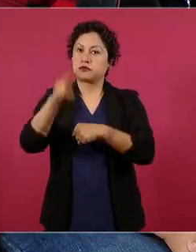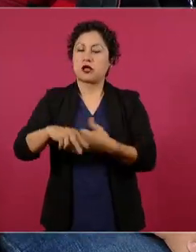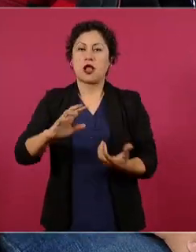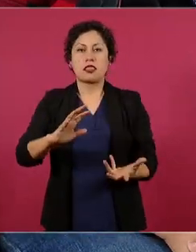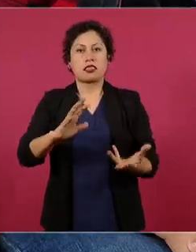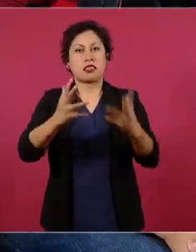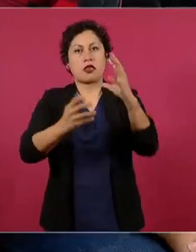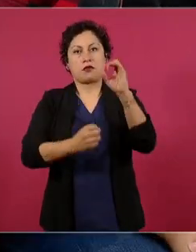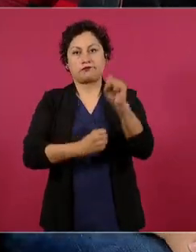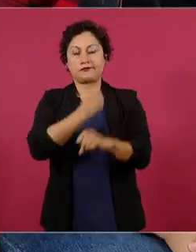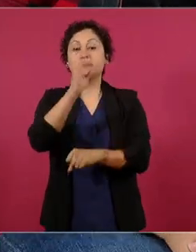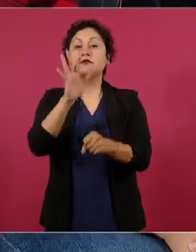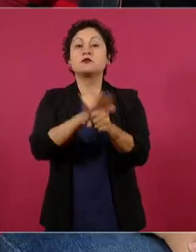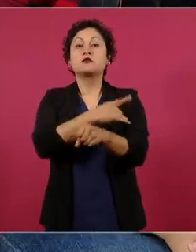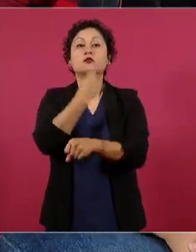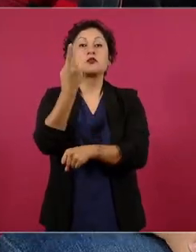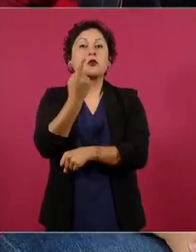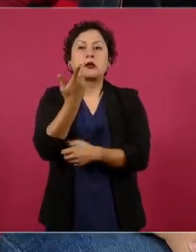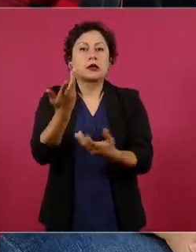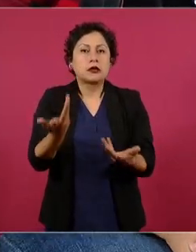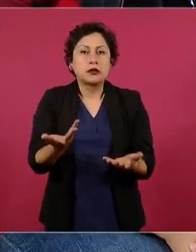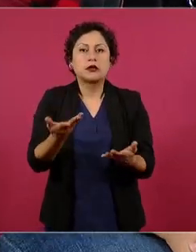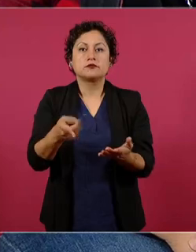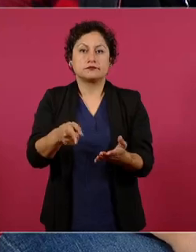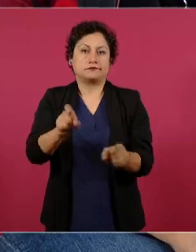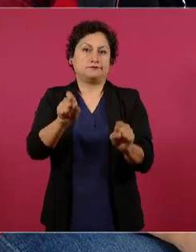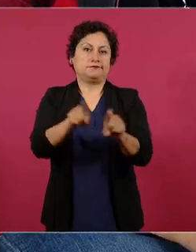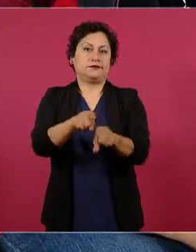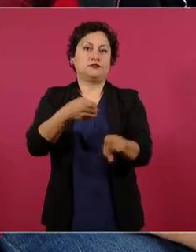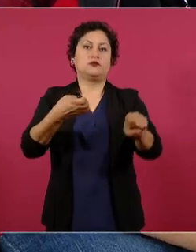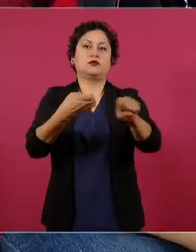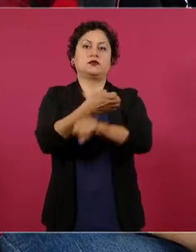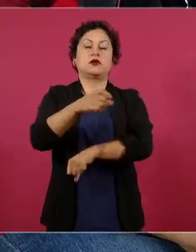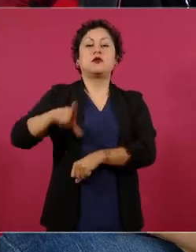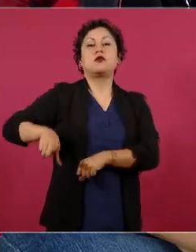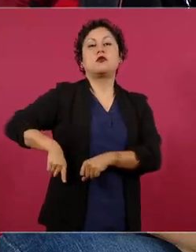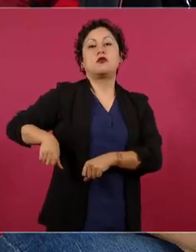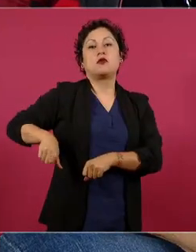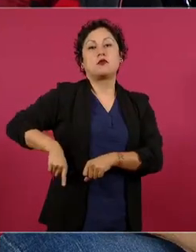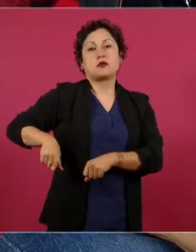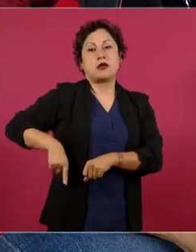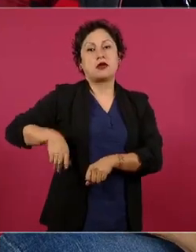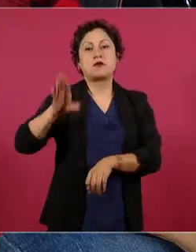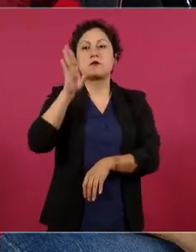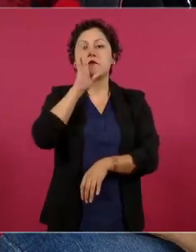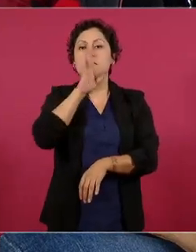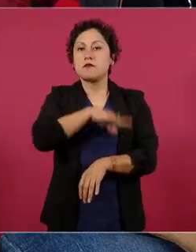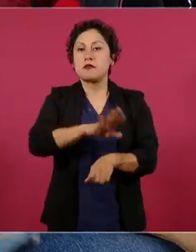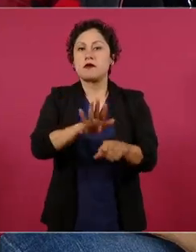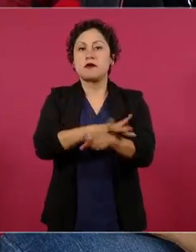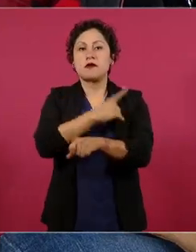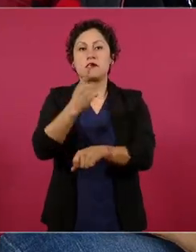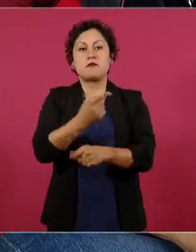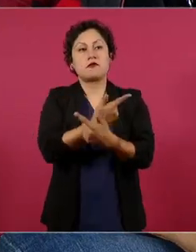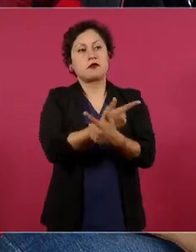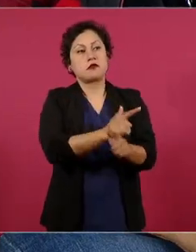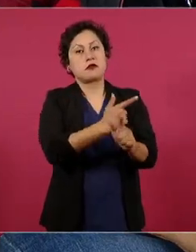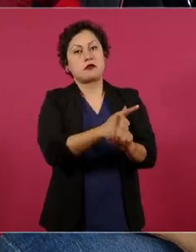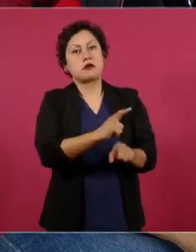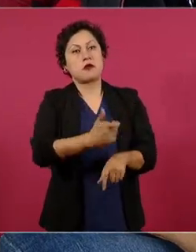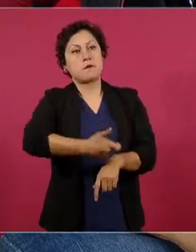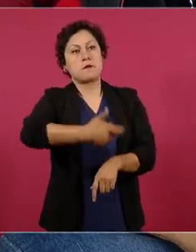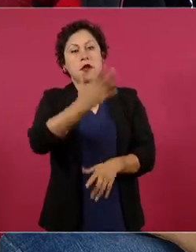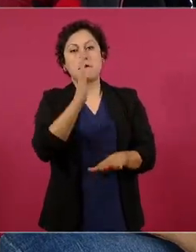a las malas políticas del gobierno del estado, que les aumentó las tarifas a los taxistas, a los impuestos, perdón, que